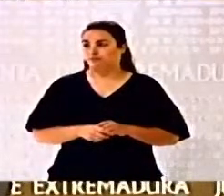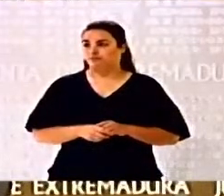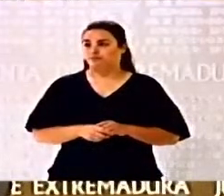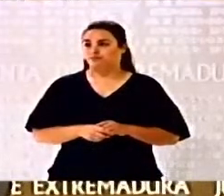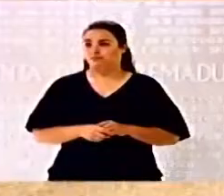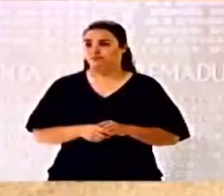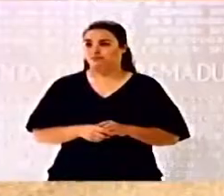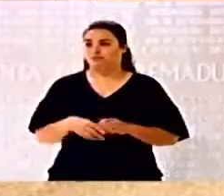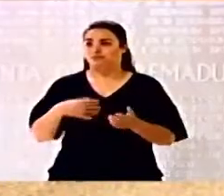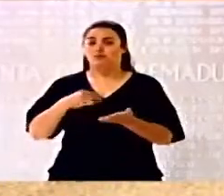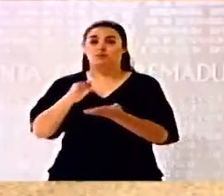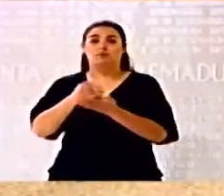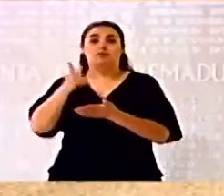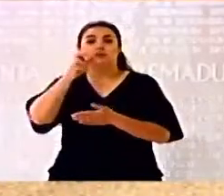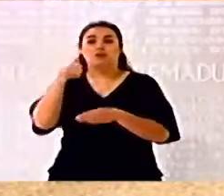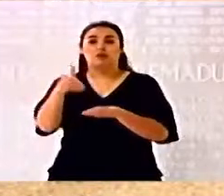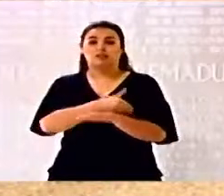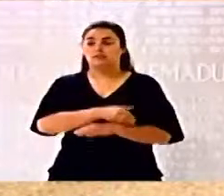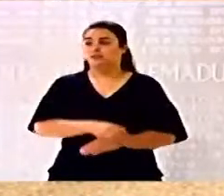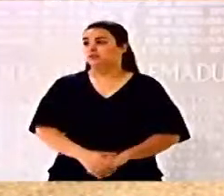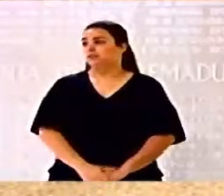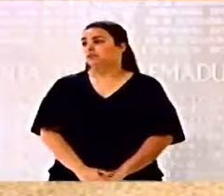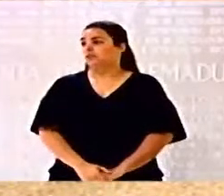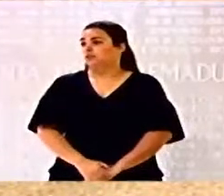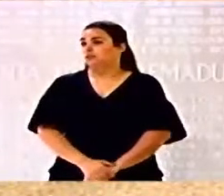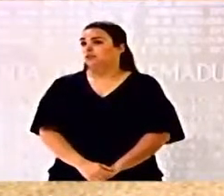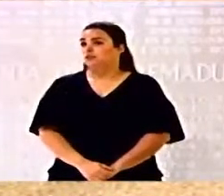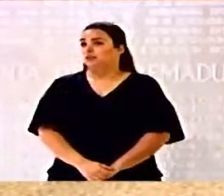¿Hacemos la prueba de sonido antes, entonces?